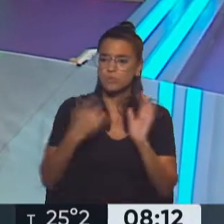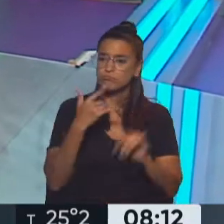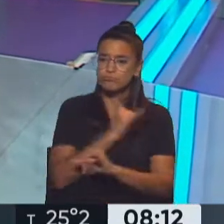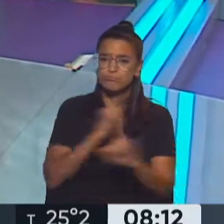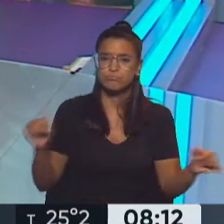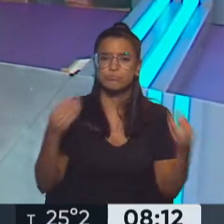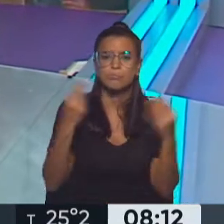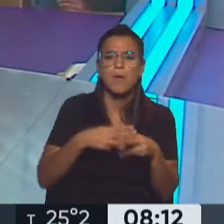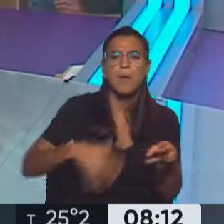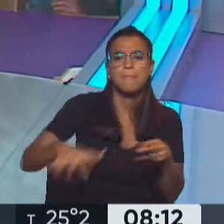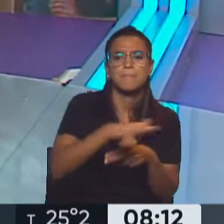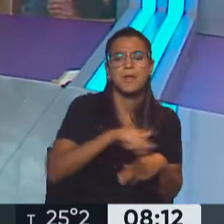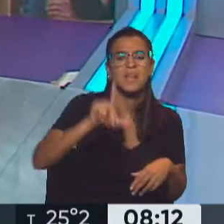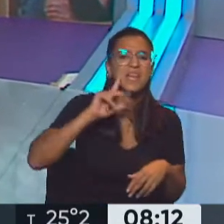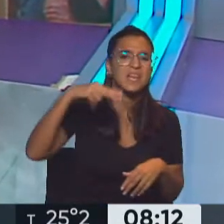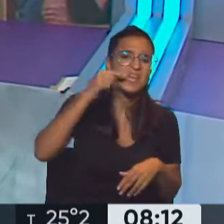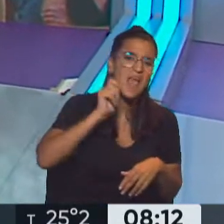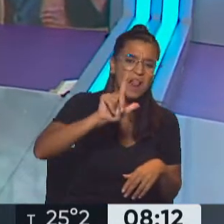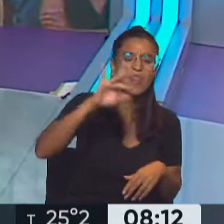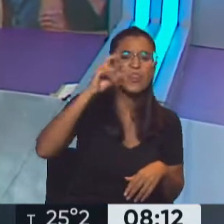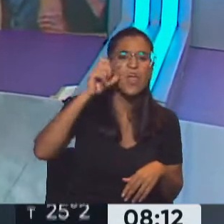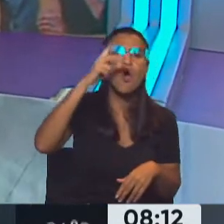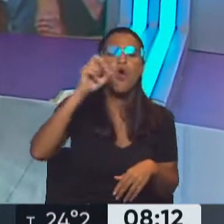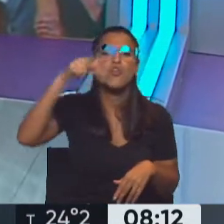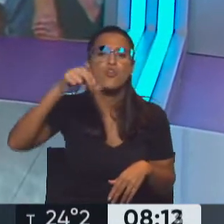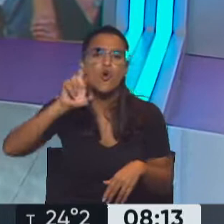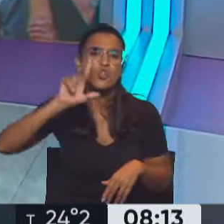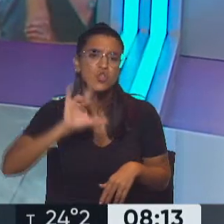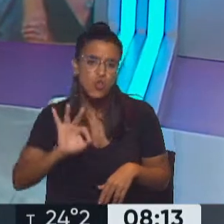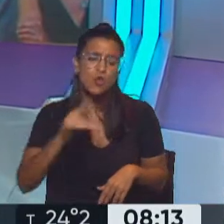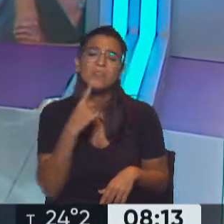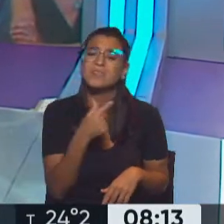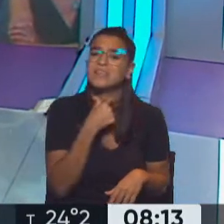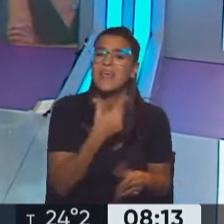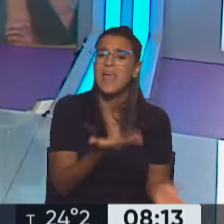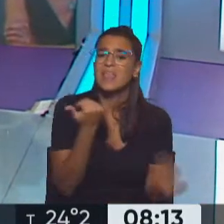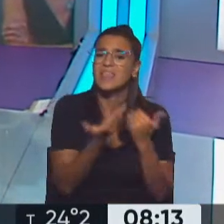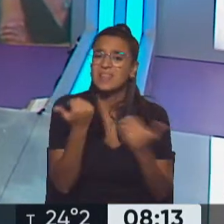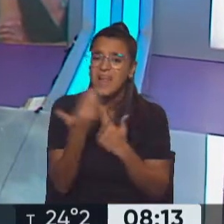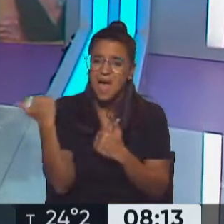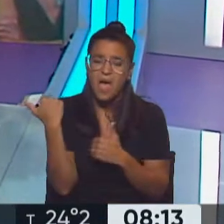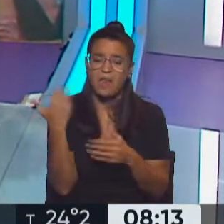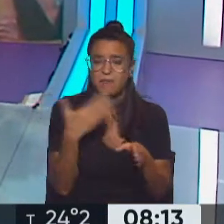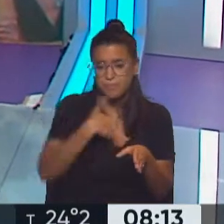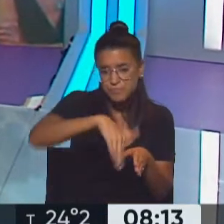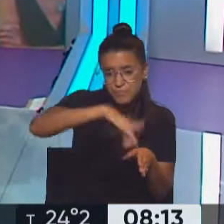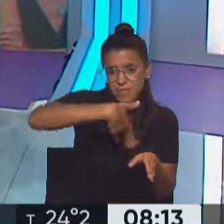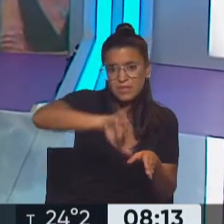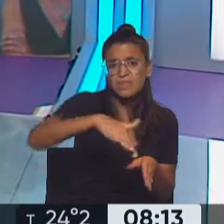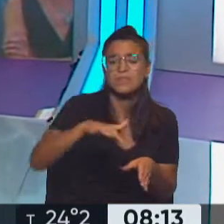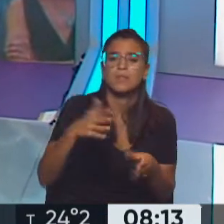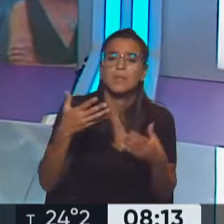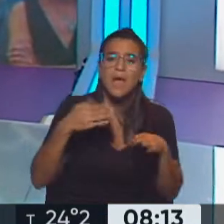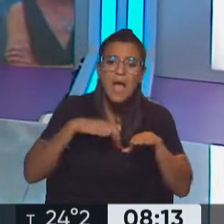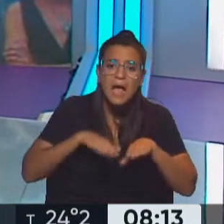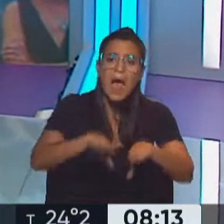se llama Parque Lineal de Honorio, por el que han denunciado se pretende quitar toda la traza de los carriles